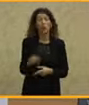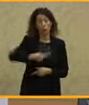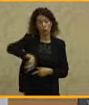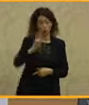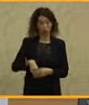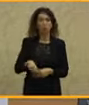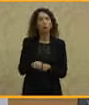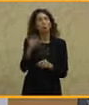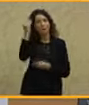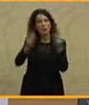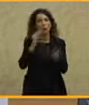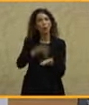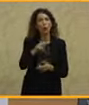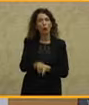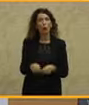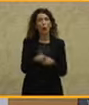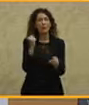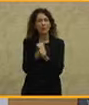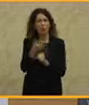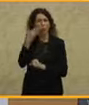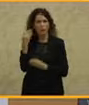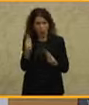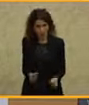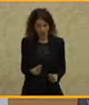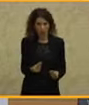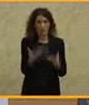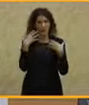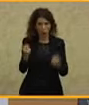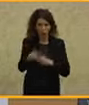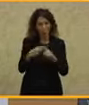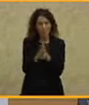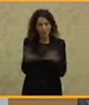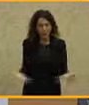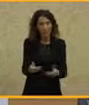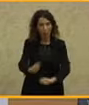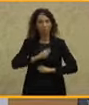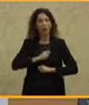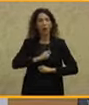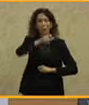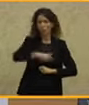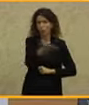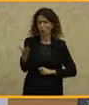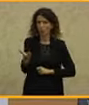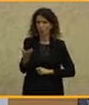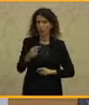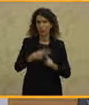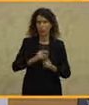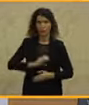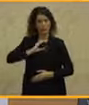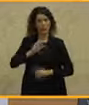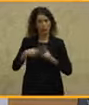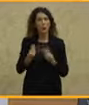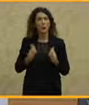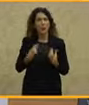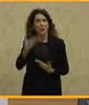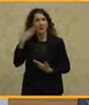Nosotros consideramos que tener un empleo digno, saludable y motivador es beneficioso para cualquiera y que ayuda a vivir con